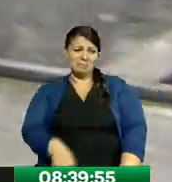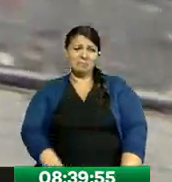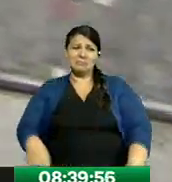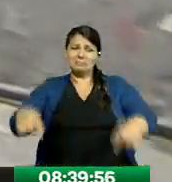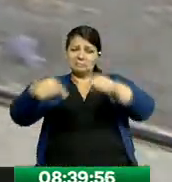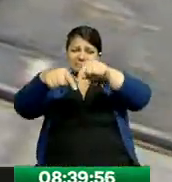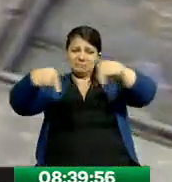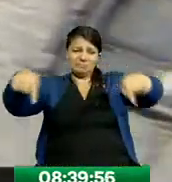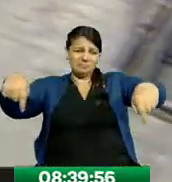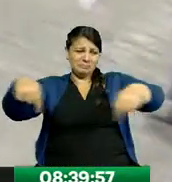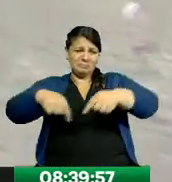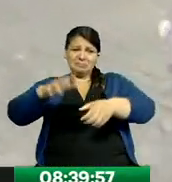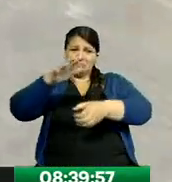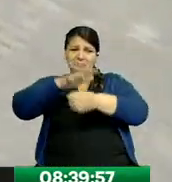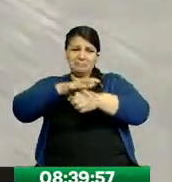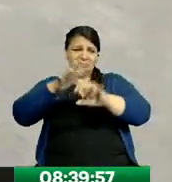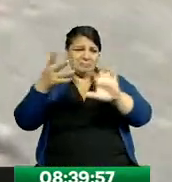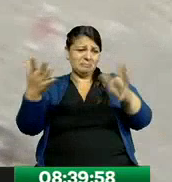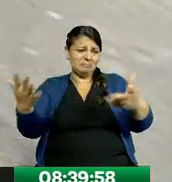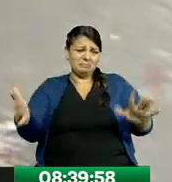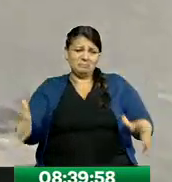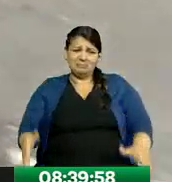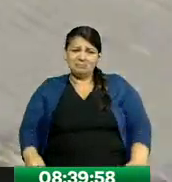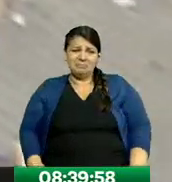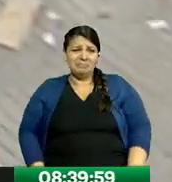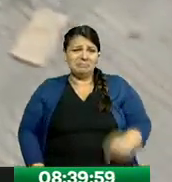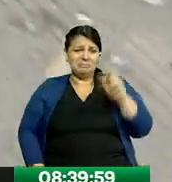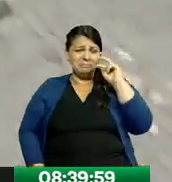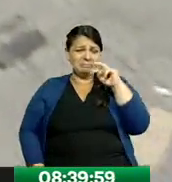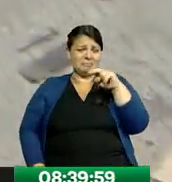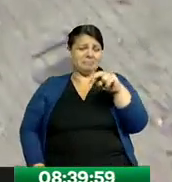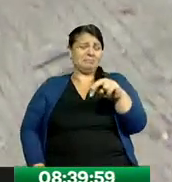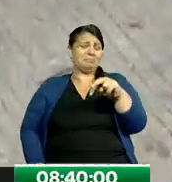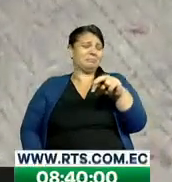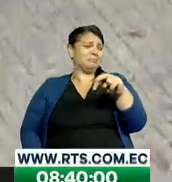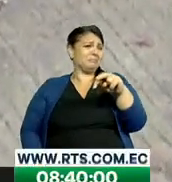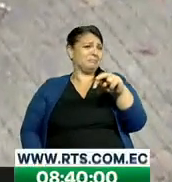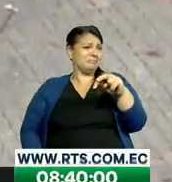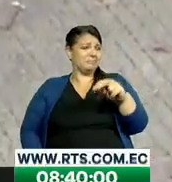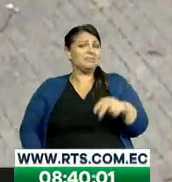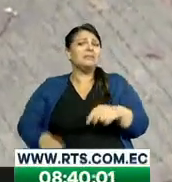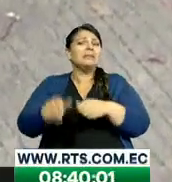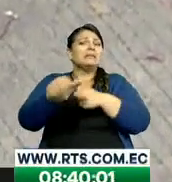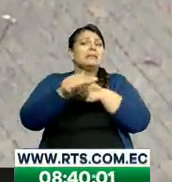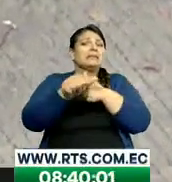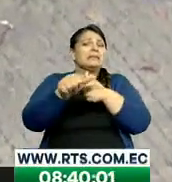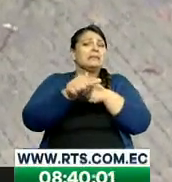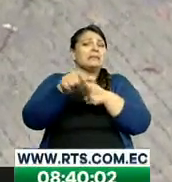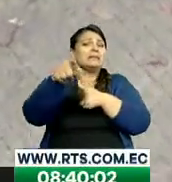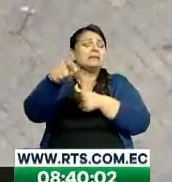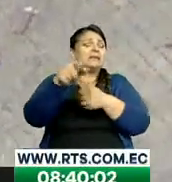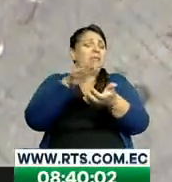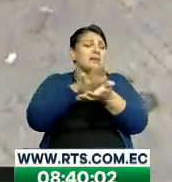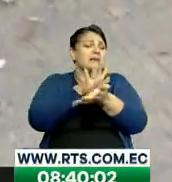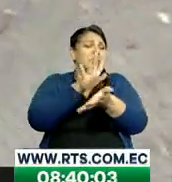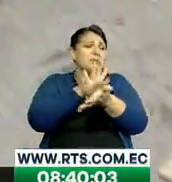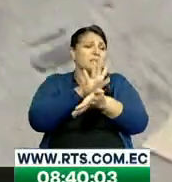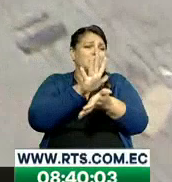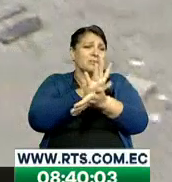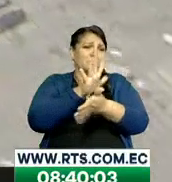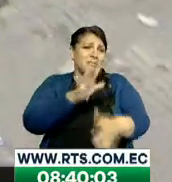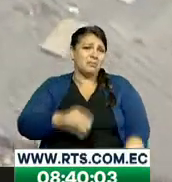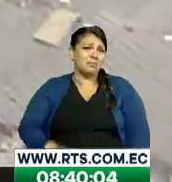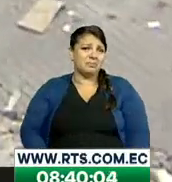porque esto ahorita está seco, pero esto era un mar de agua, todo esto, una pestilencia. Mire, aquí tenemos una escuelita también que es inicial acá al fondo. No sé si se dan cuenta